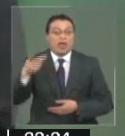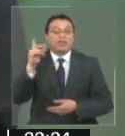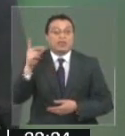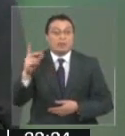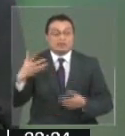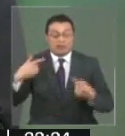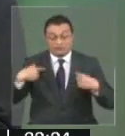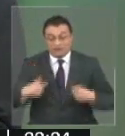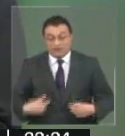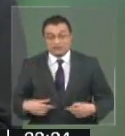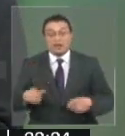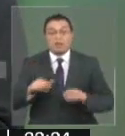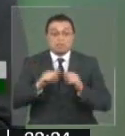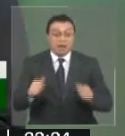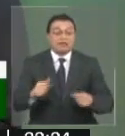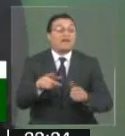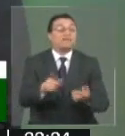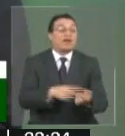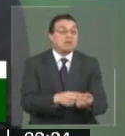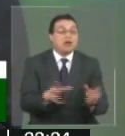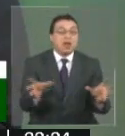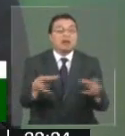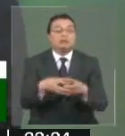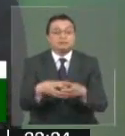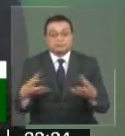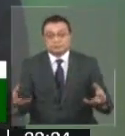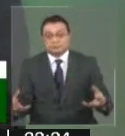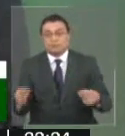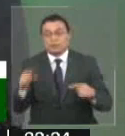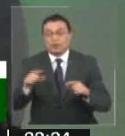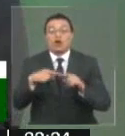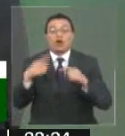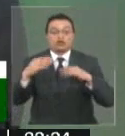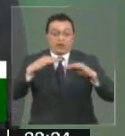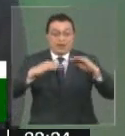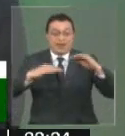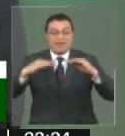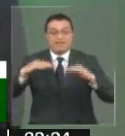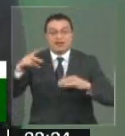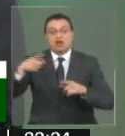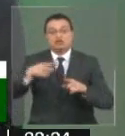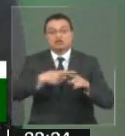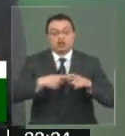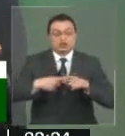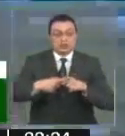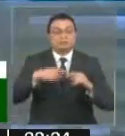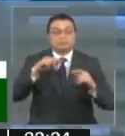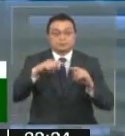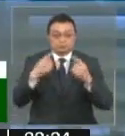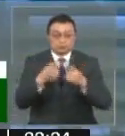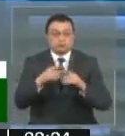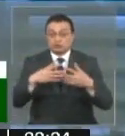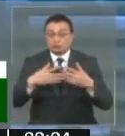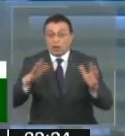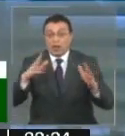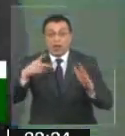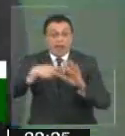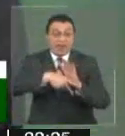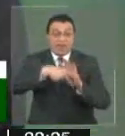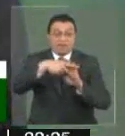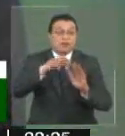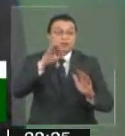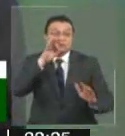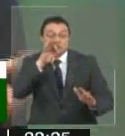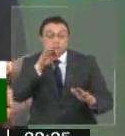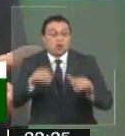intelectual, más la familia. Y de todos los niveles sociales, porque la discapacidad toca cualquier nivel social. Uh-huh.